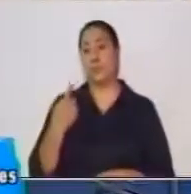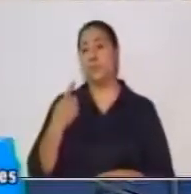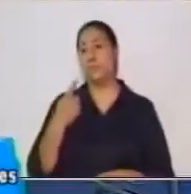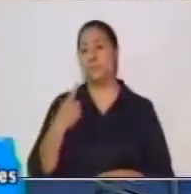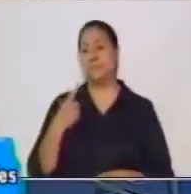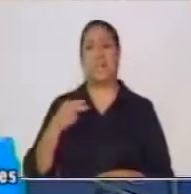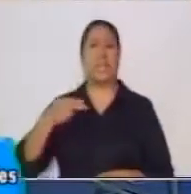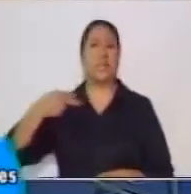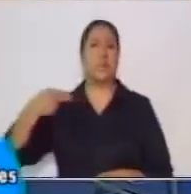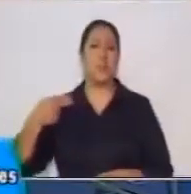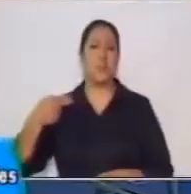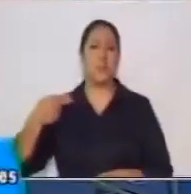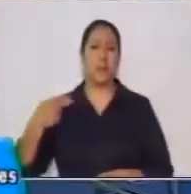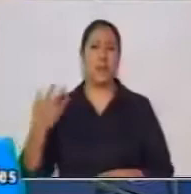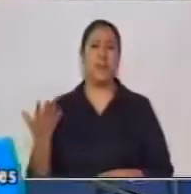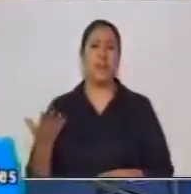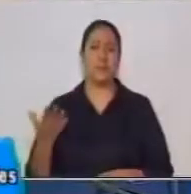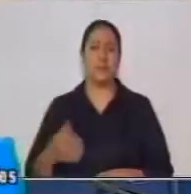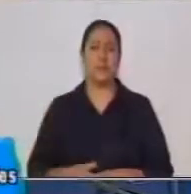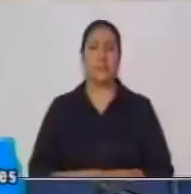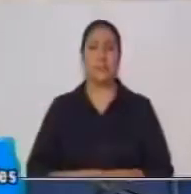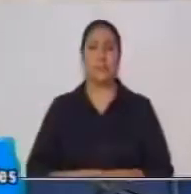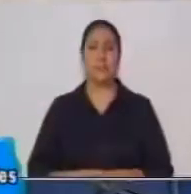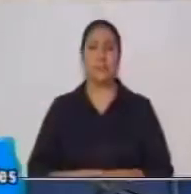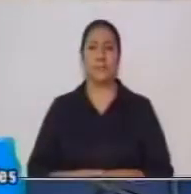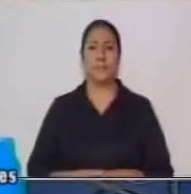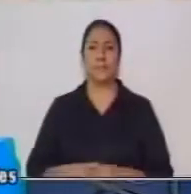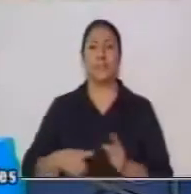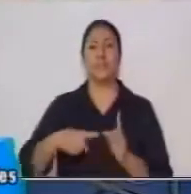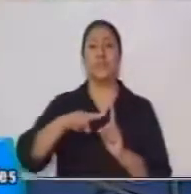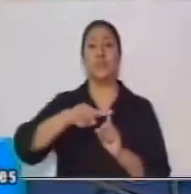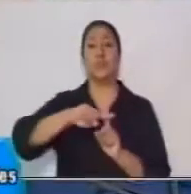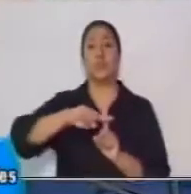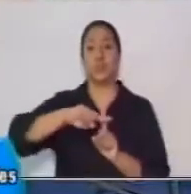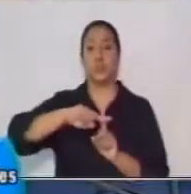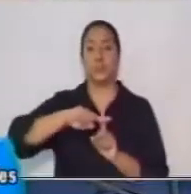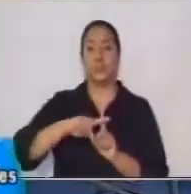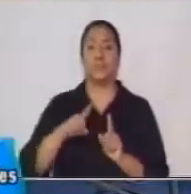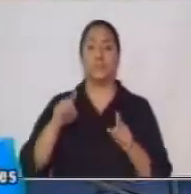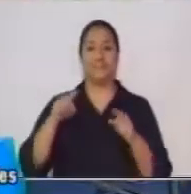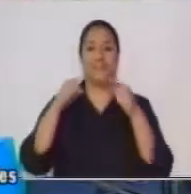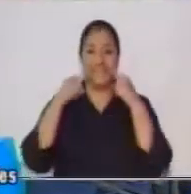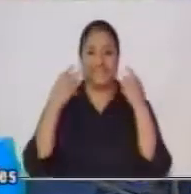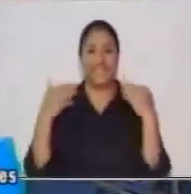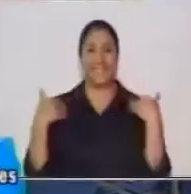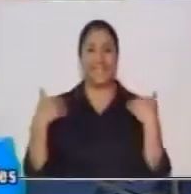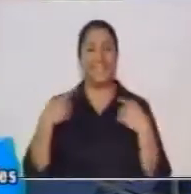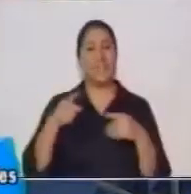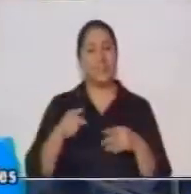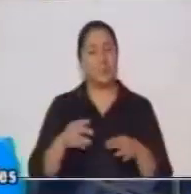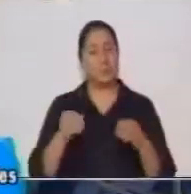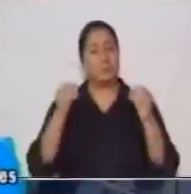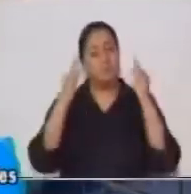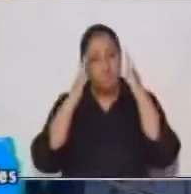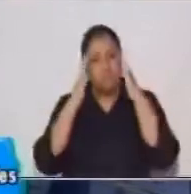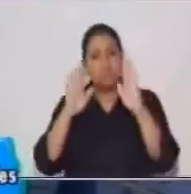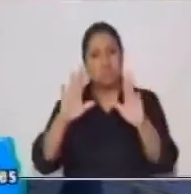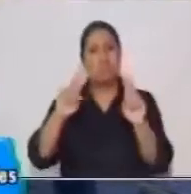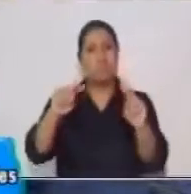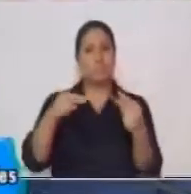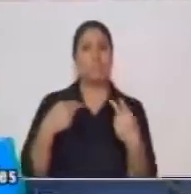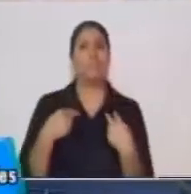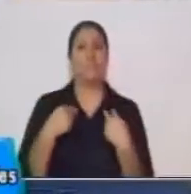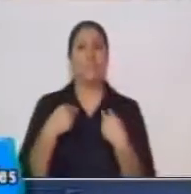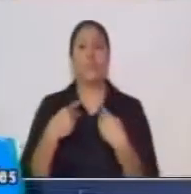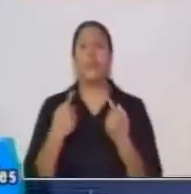igual a una suma. Te felicito, has puesto mucha atención.